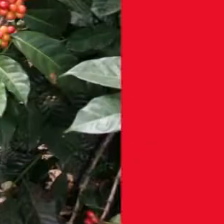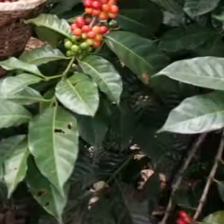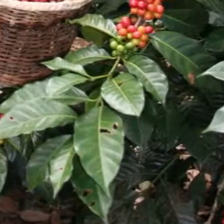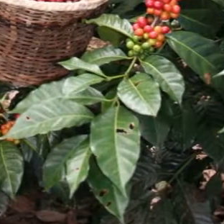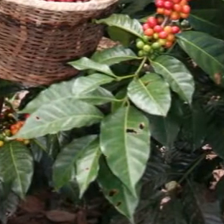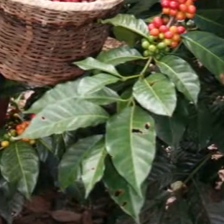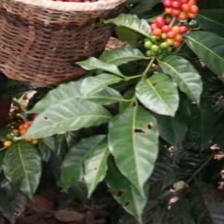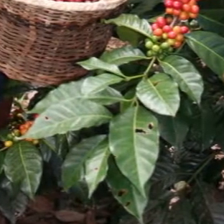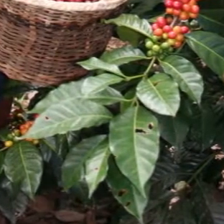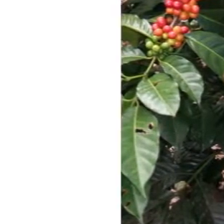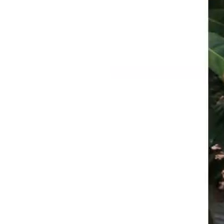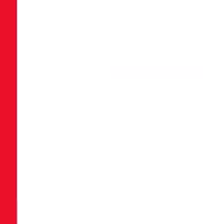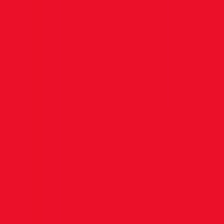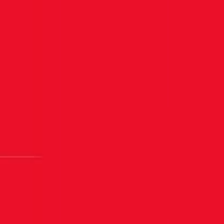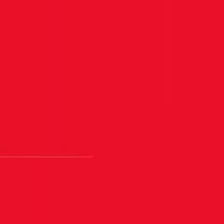y